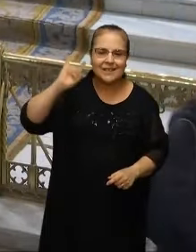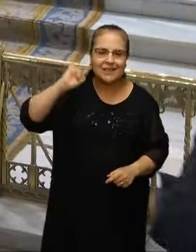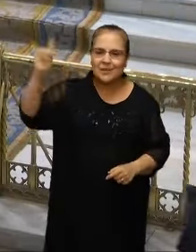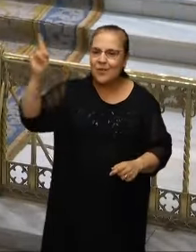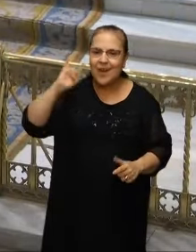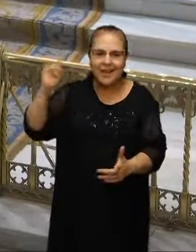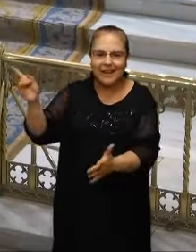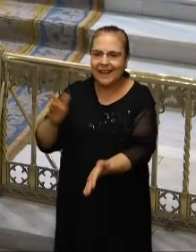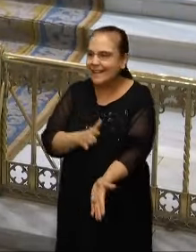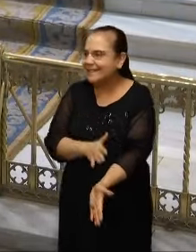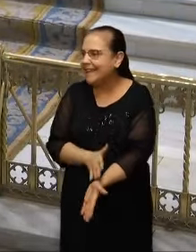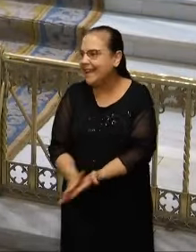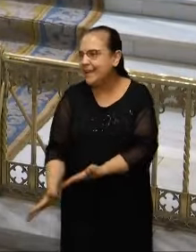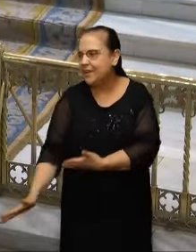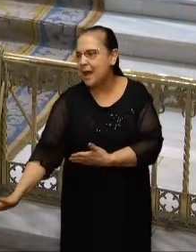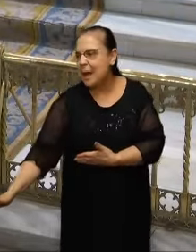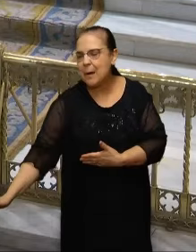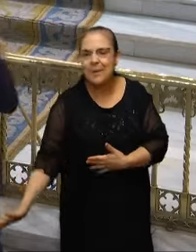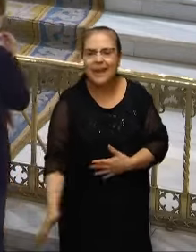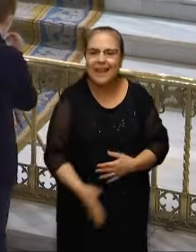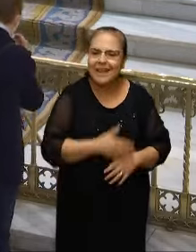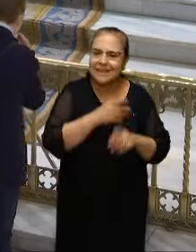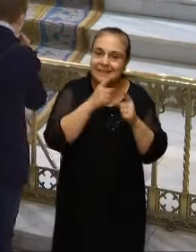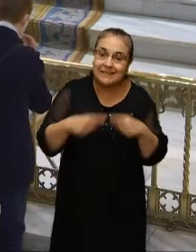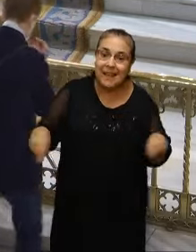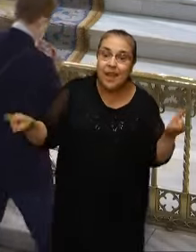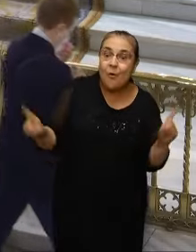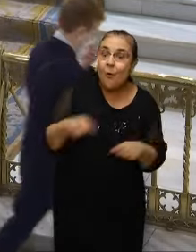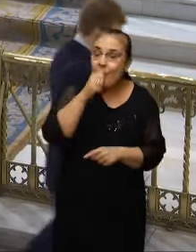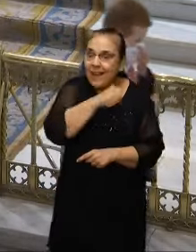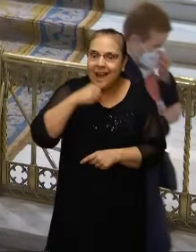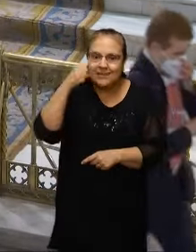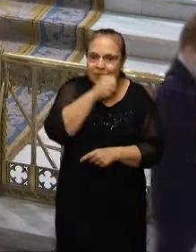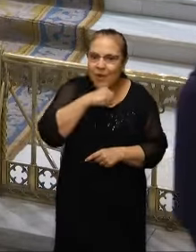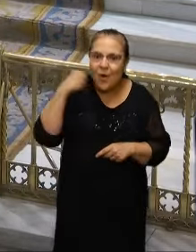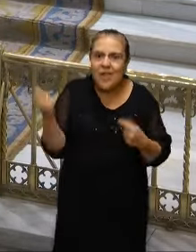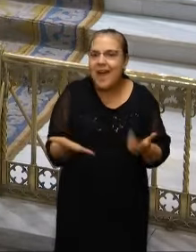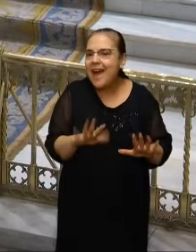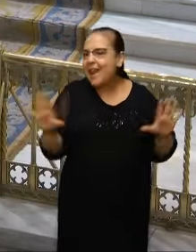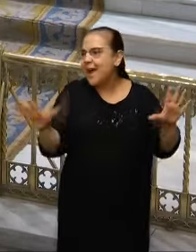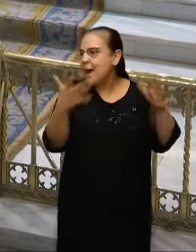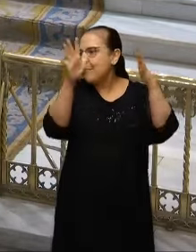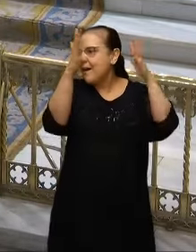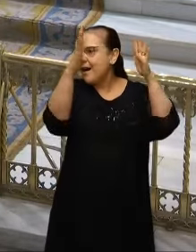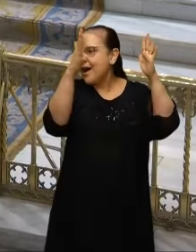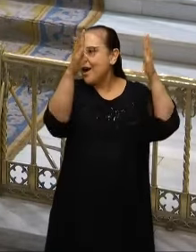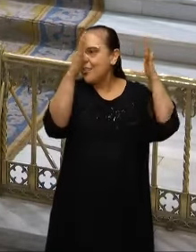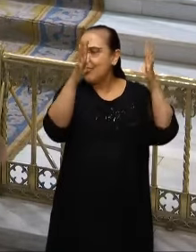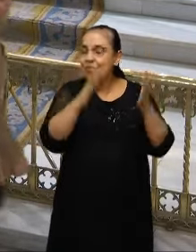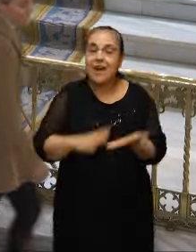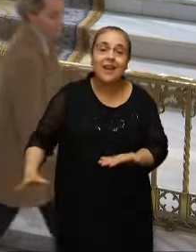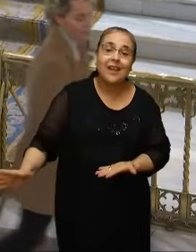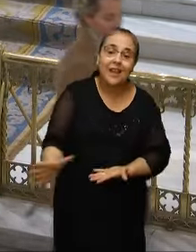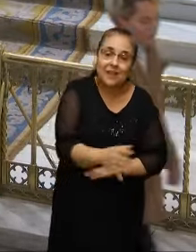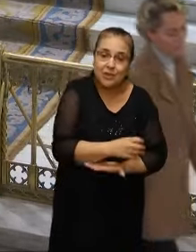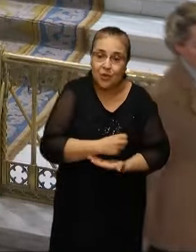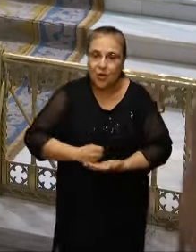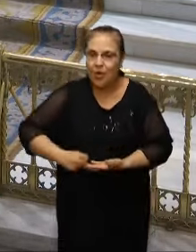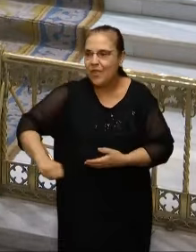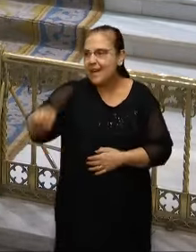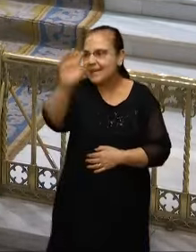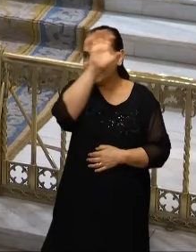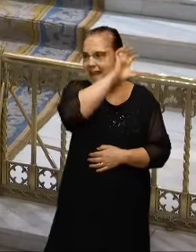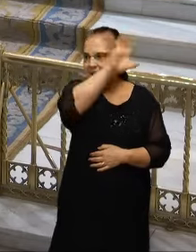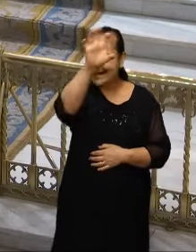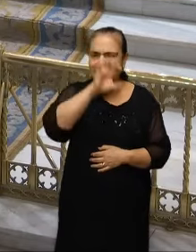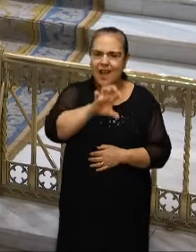que suene Eternamente un canto de alabanza que